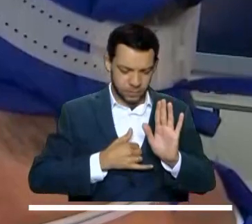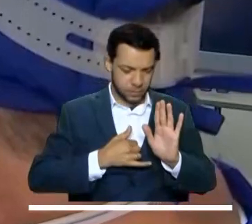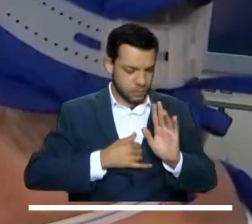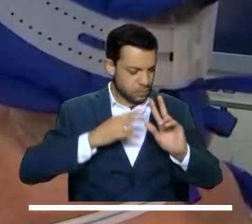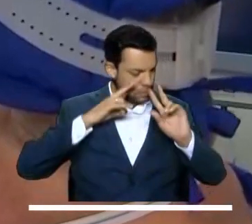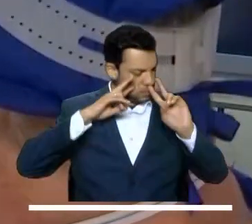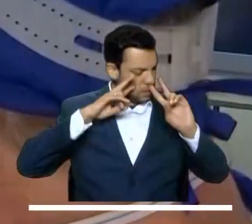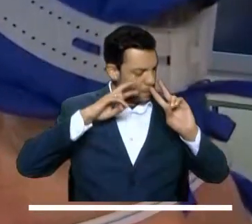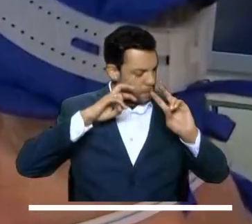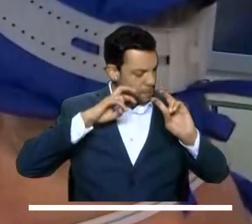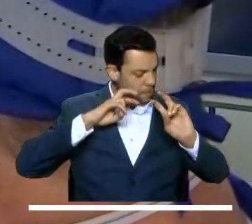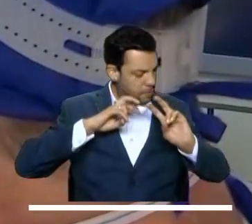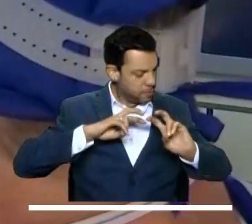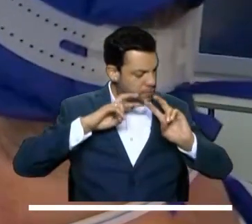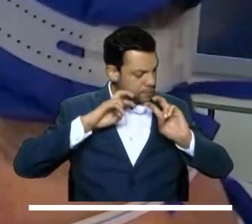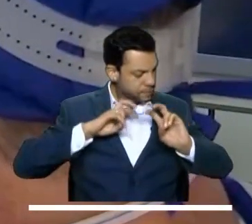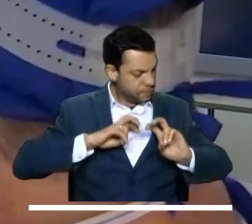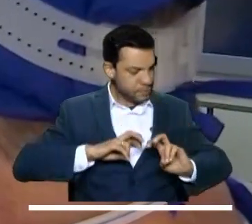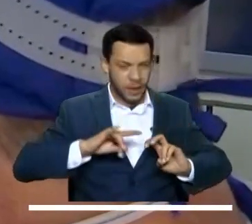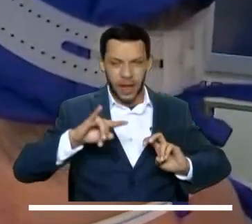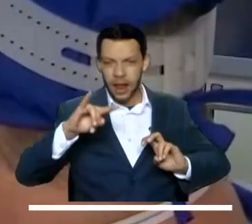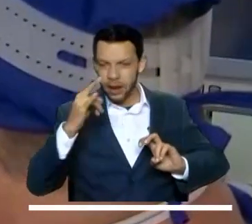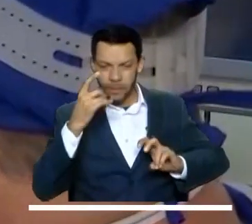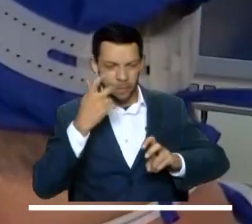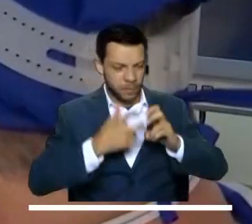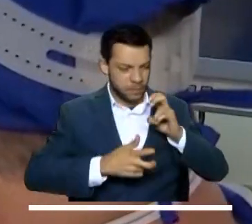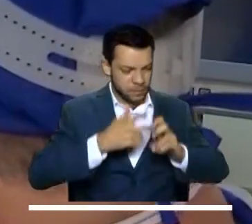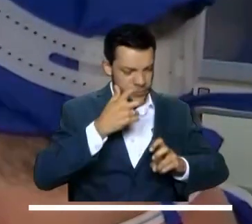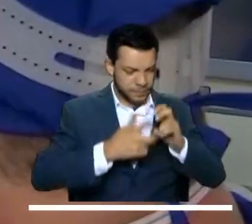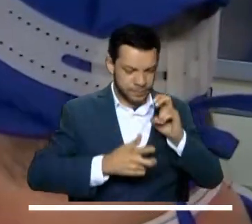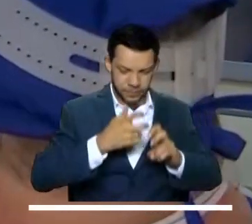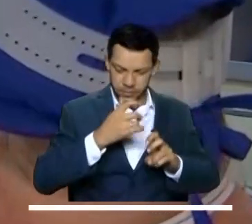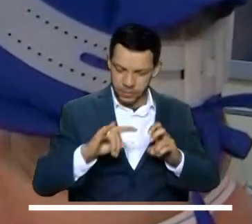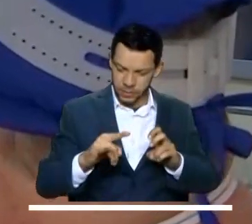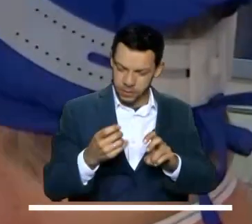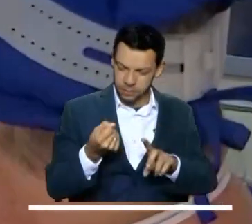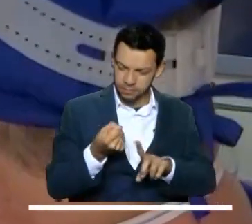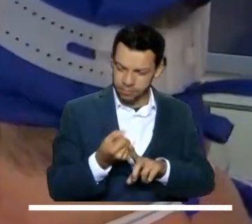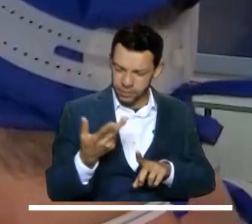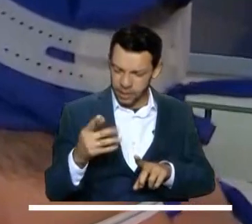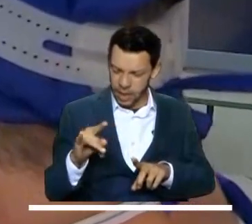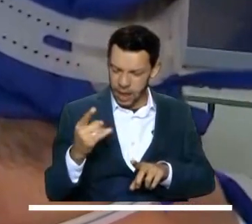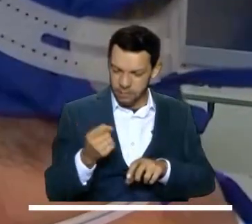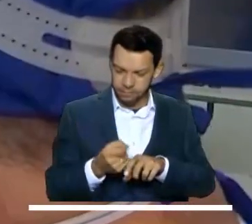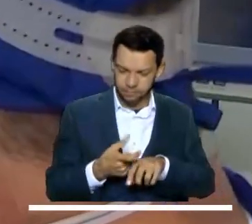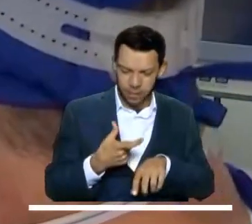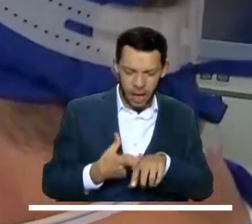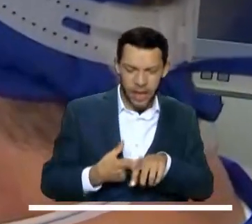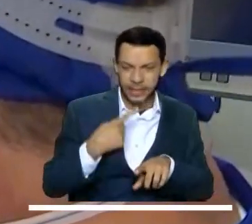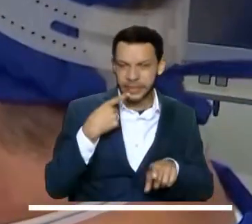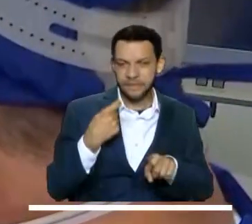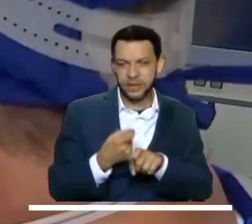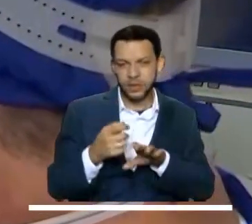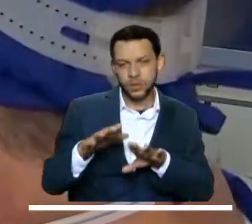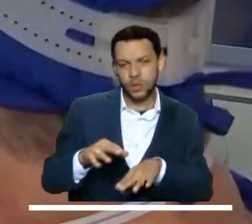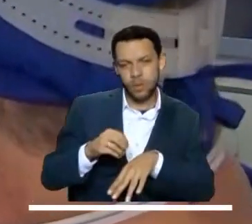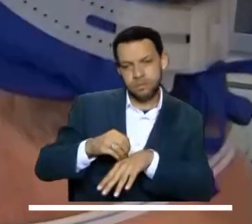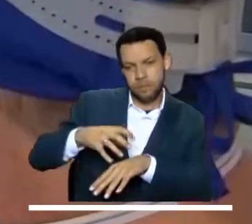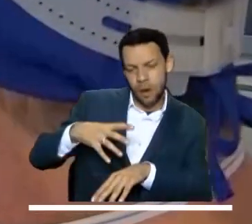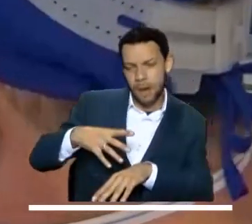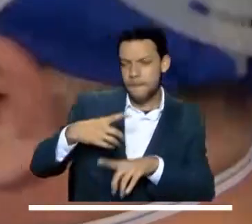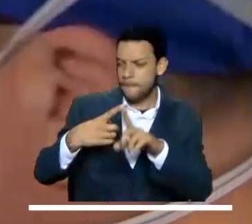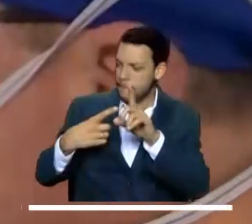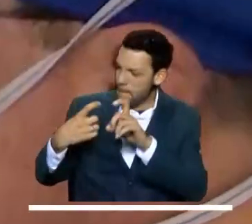presentarse. Los cánceres, las varices, las inflamaciones, las úlceras, los tumores, las ulceraciones gástricas y duodenales y